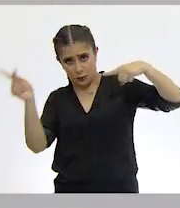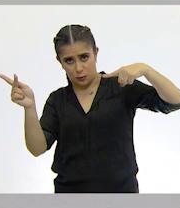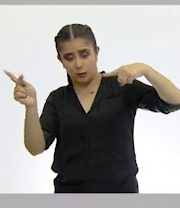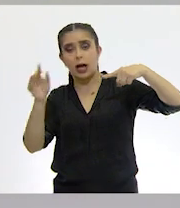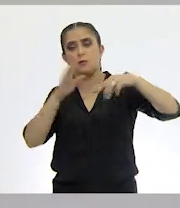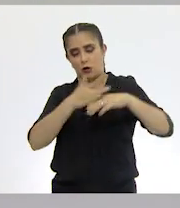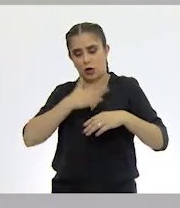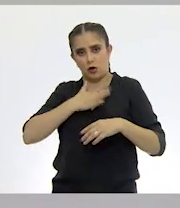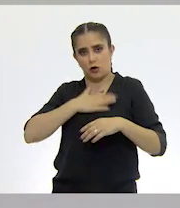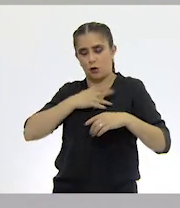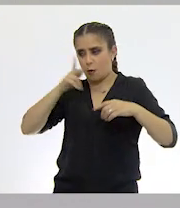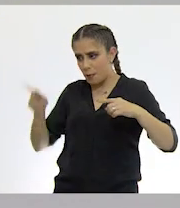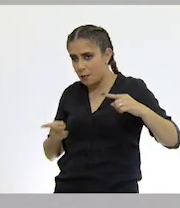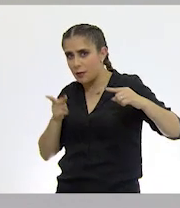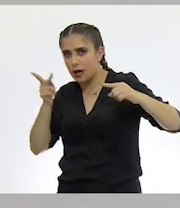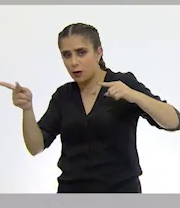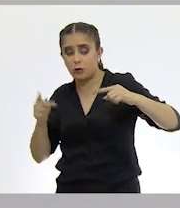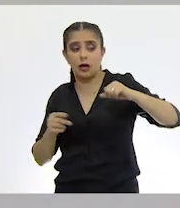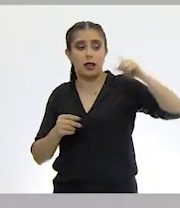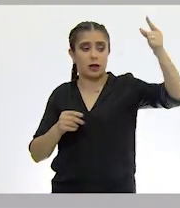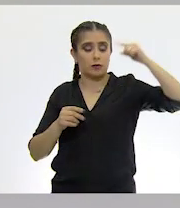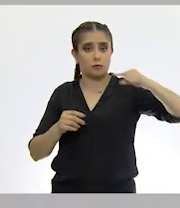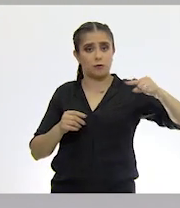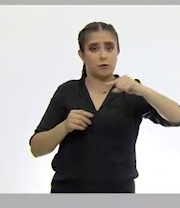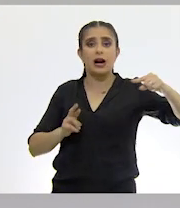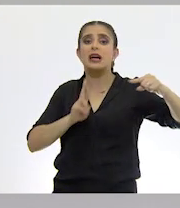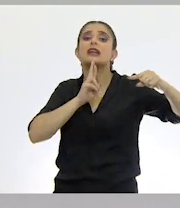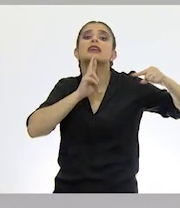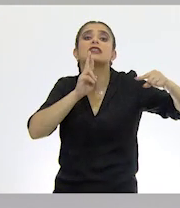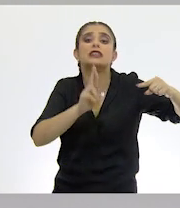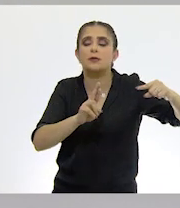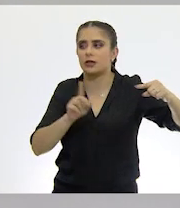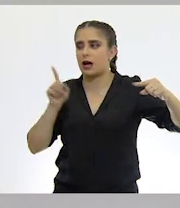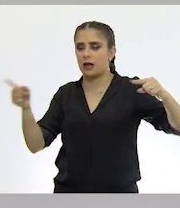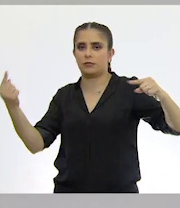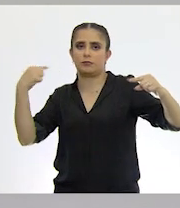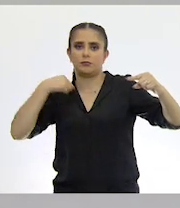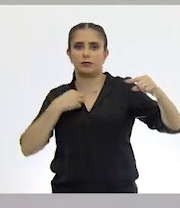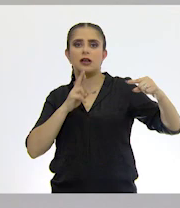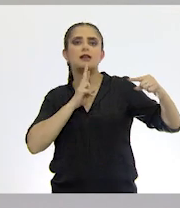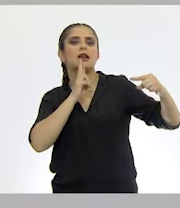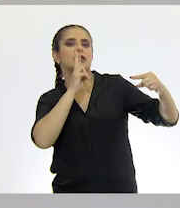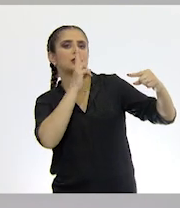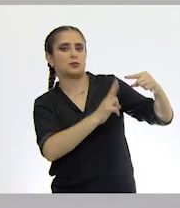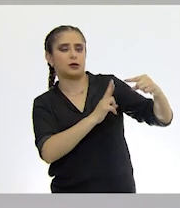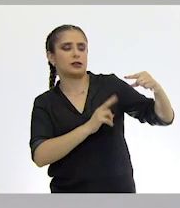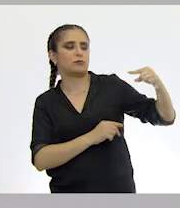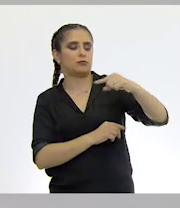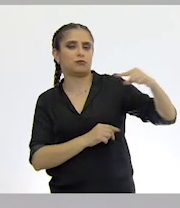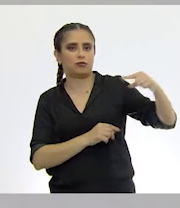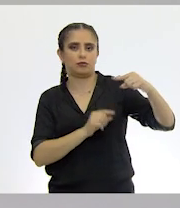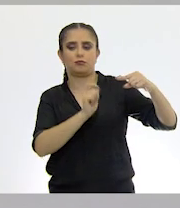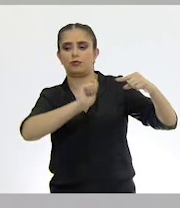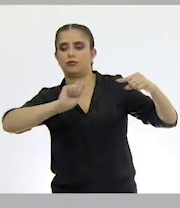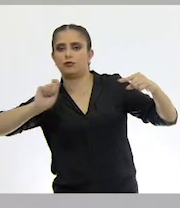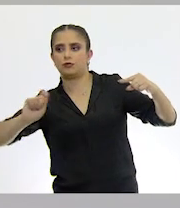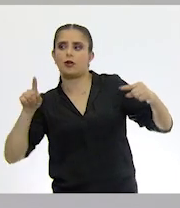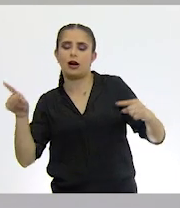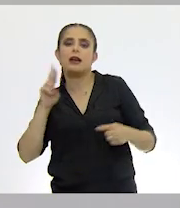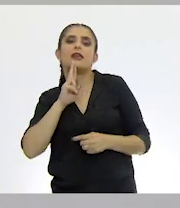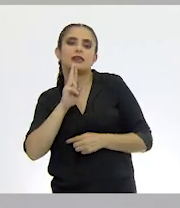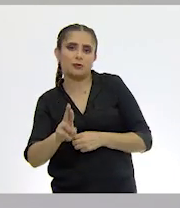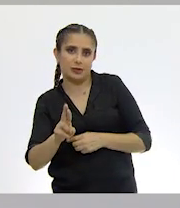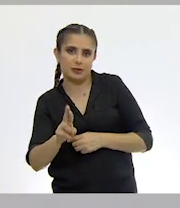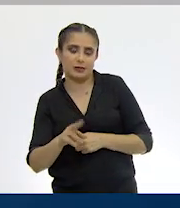conversación, en una entrevista, y también la respuesta que me dio María, también la señalo al inicio con su guión largo. Y si yo